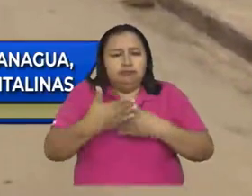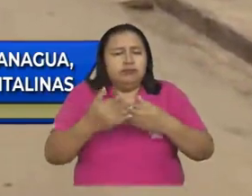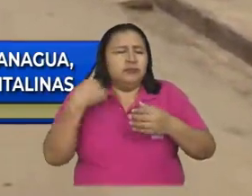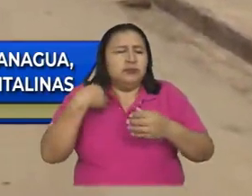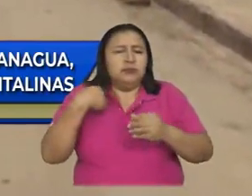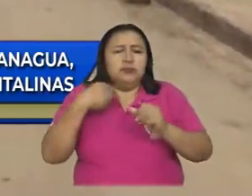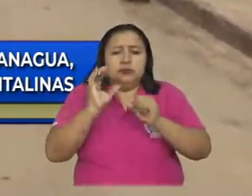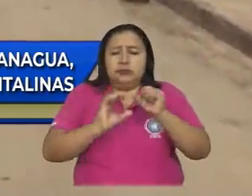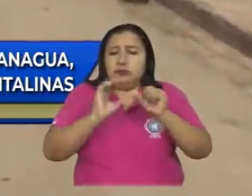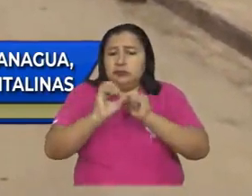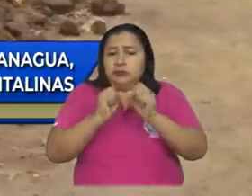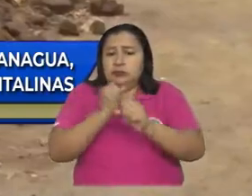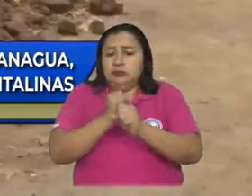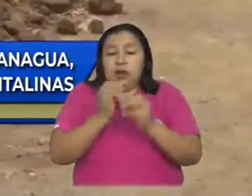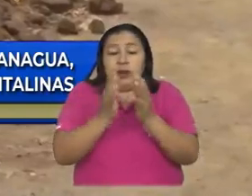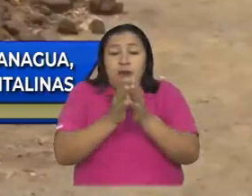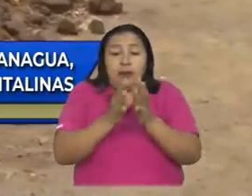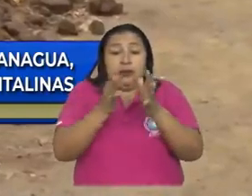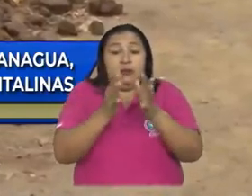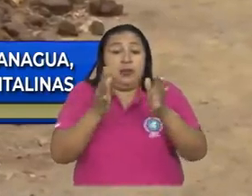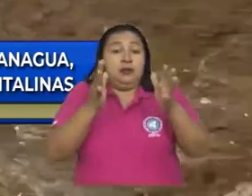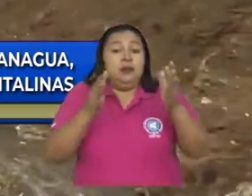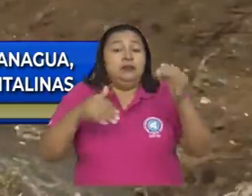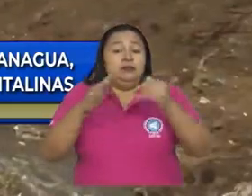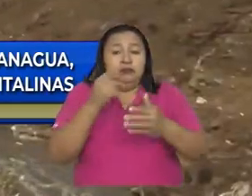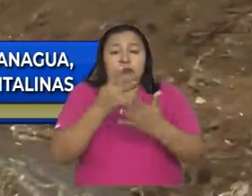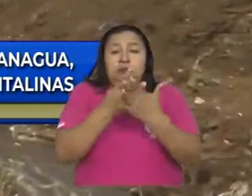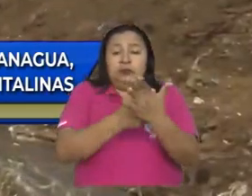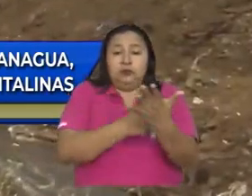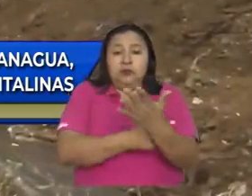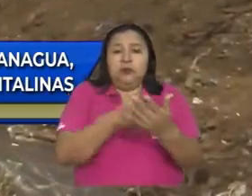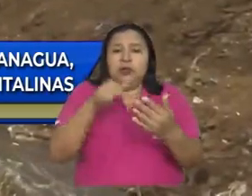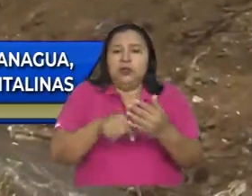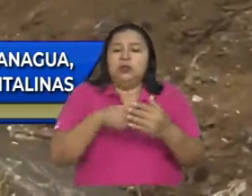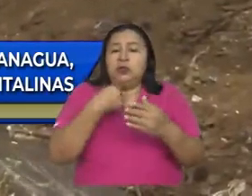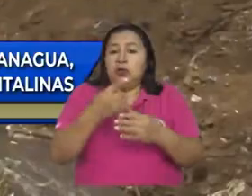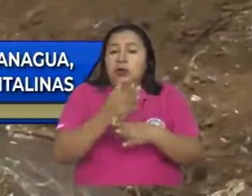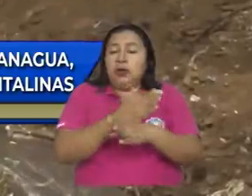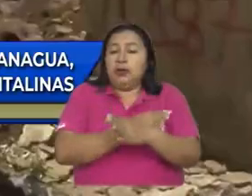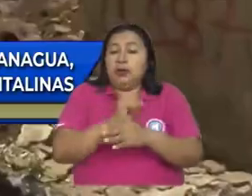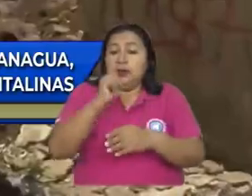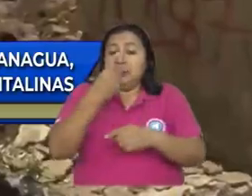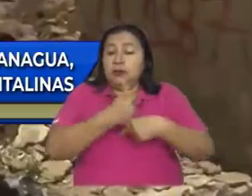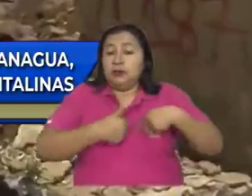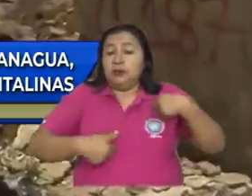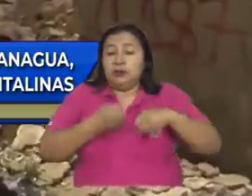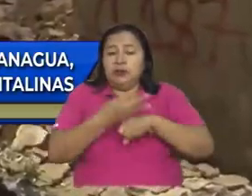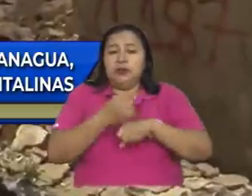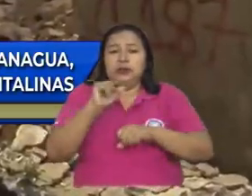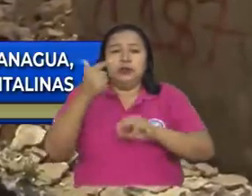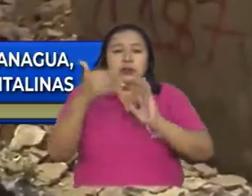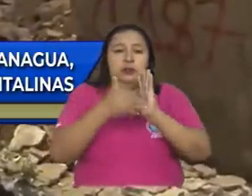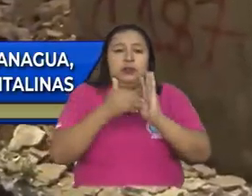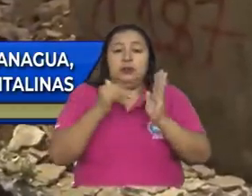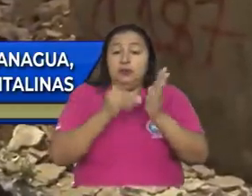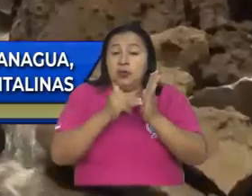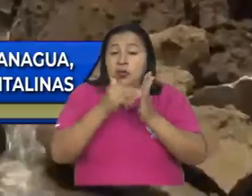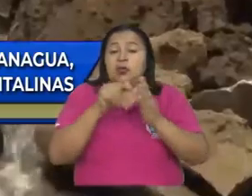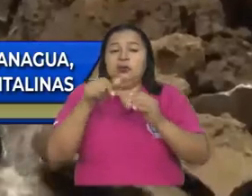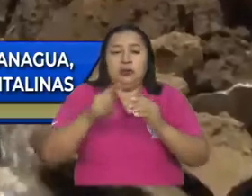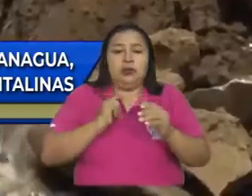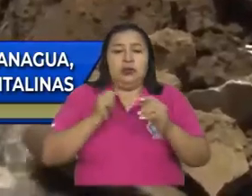año aumentando nuestro presupuesto, como en este caso ya son, como lo mencionaba nuestro vicealcalde, 7.000 millones. Con eso nosotros